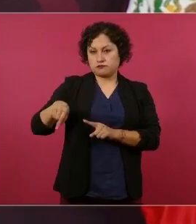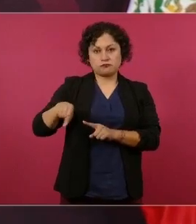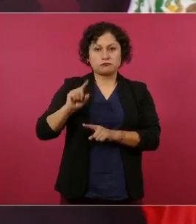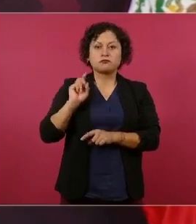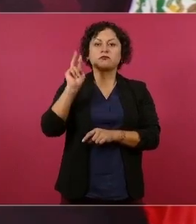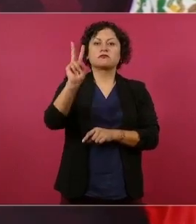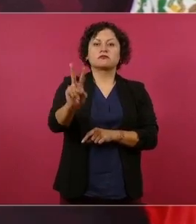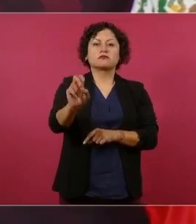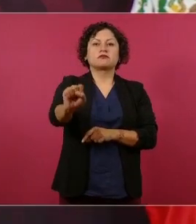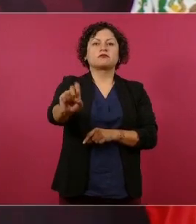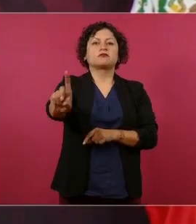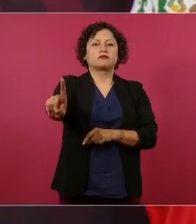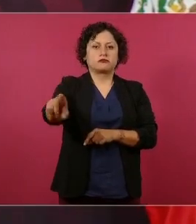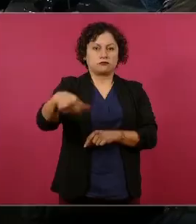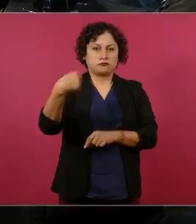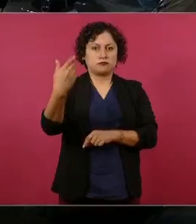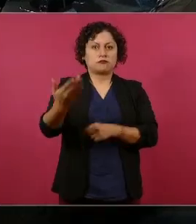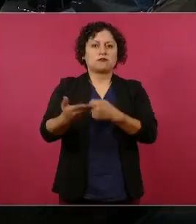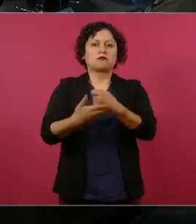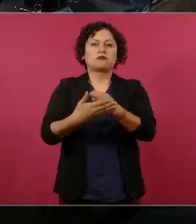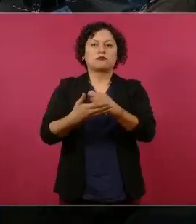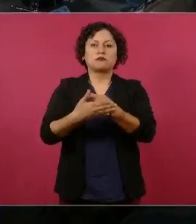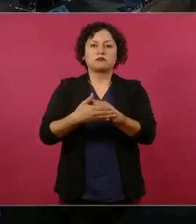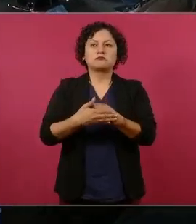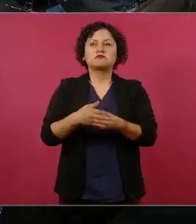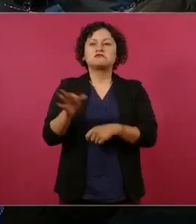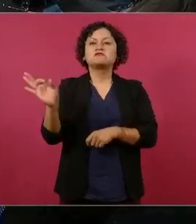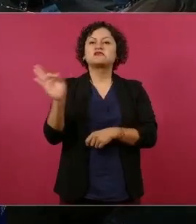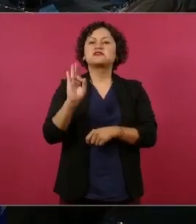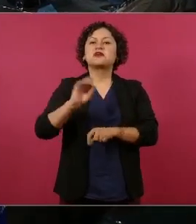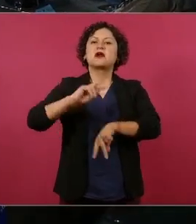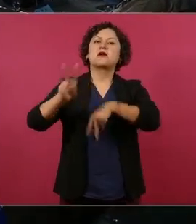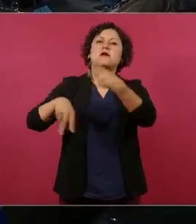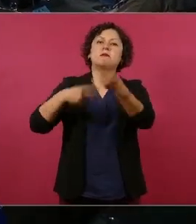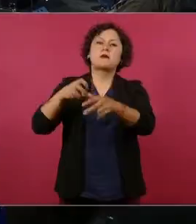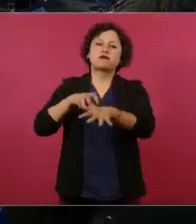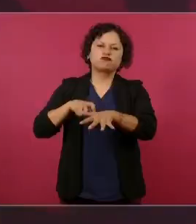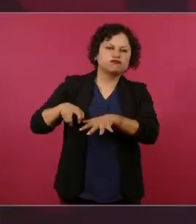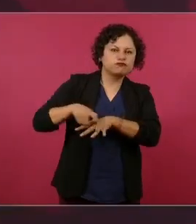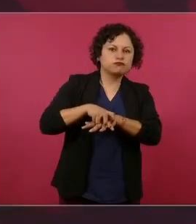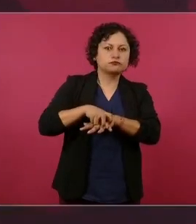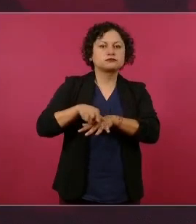nos toque ir al Tren Maya.